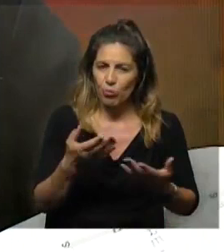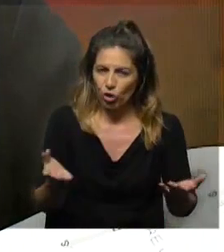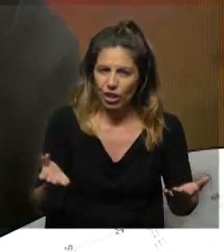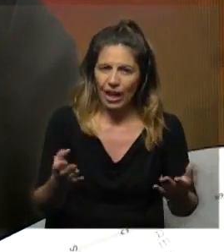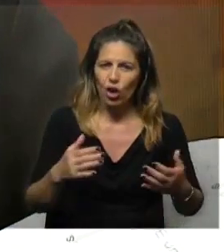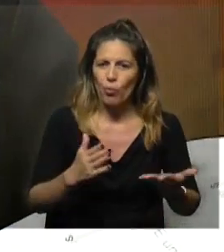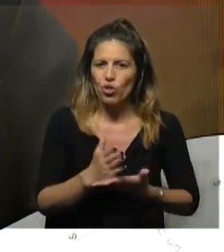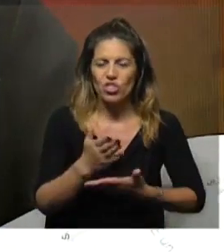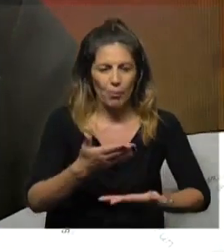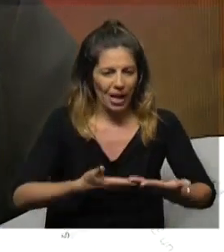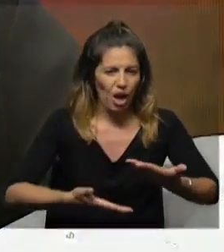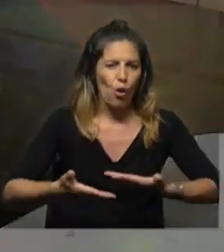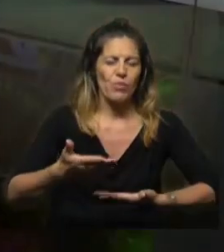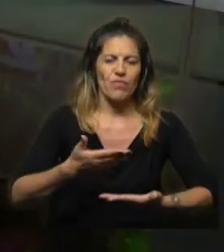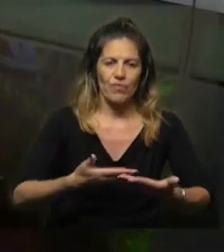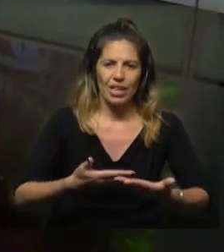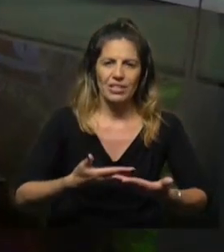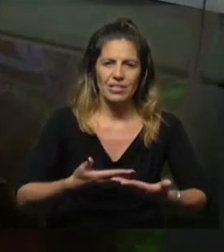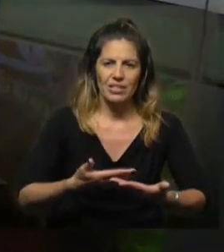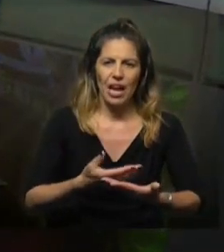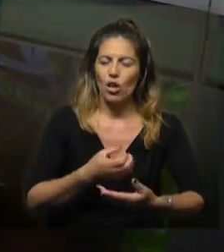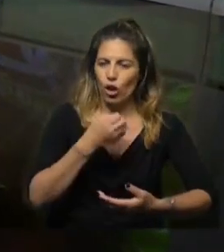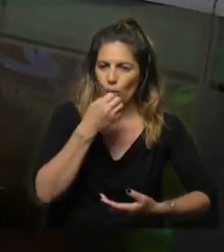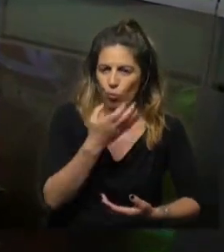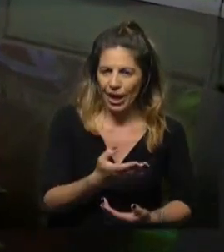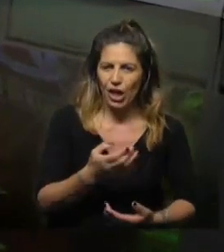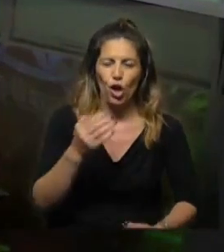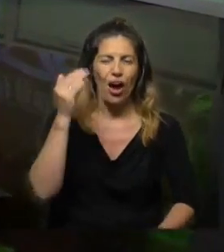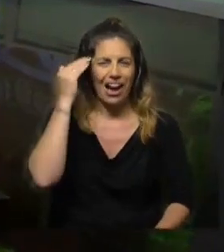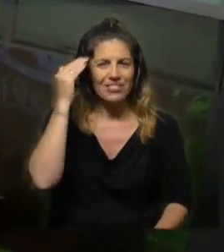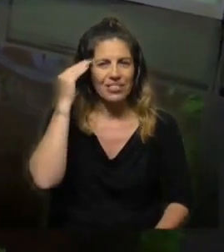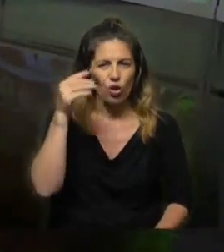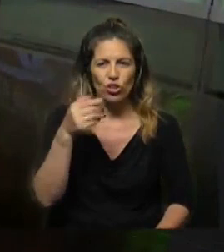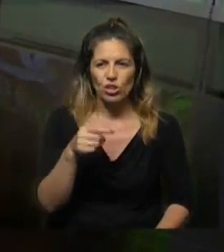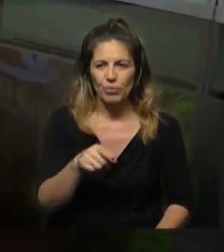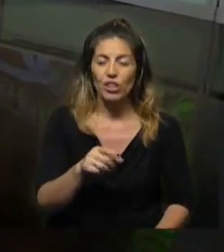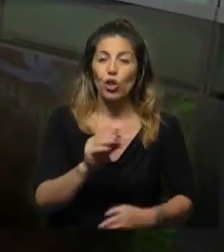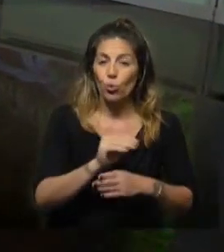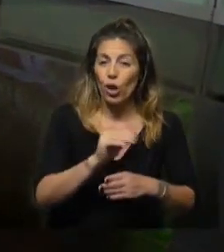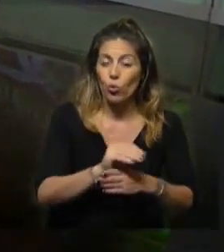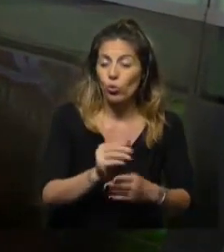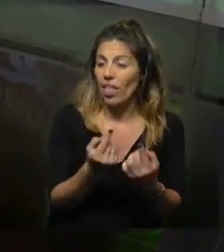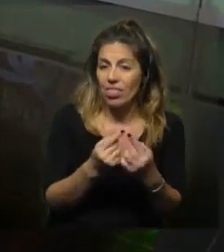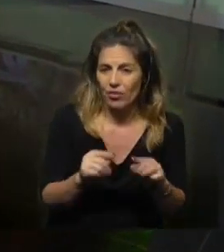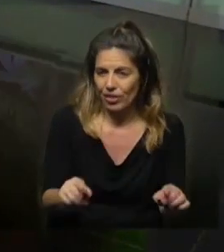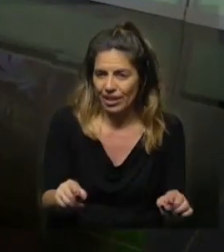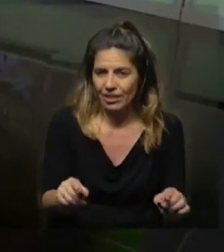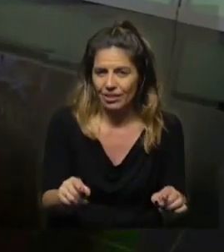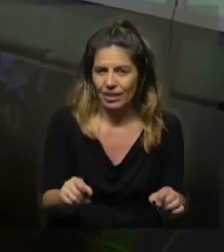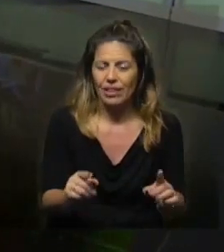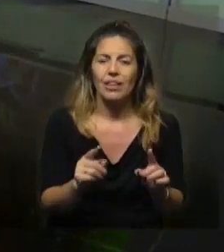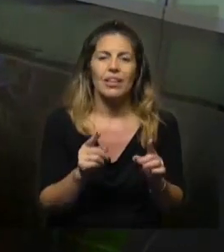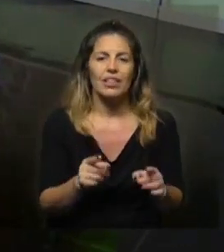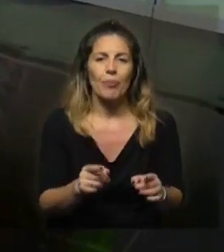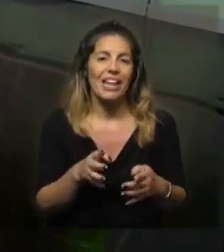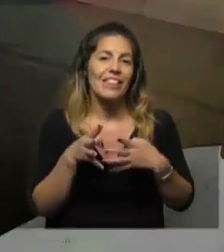supuesto como siempre a la convivencia saludable al conocimiento también de de una cultura diferente no y bueno Y ni que